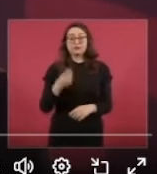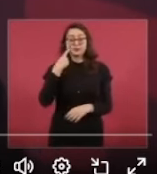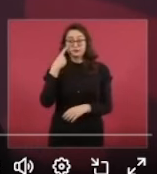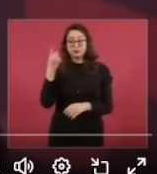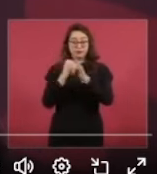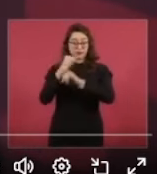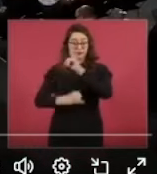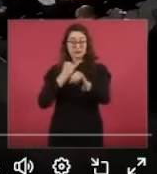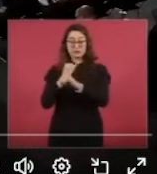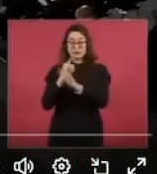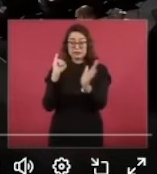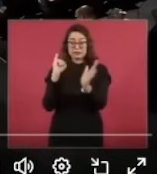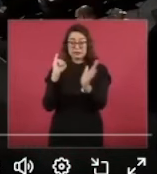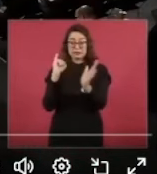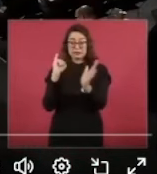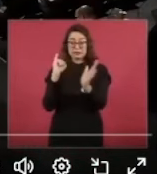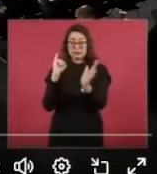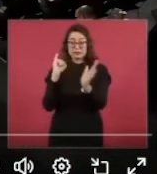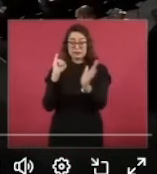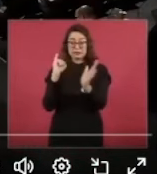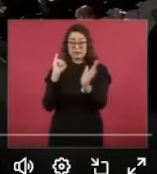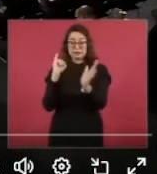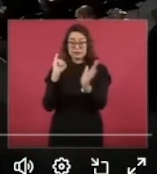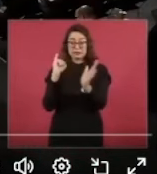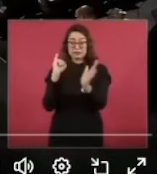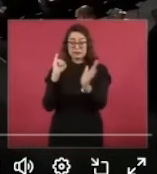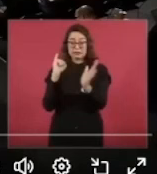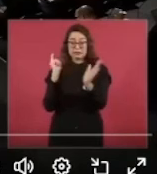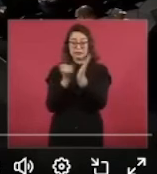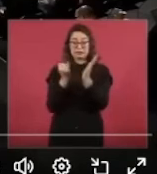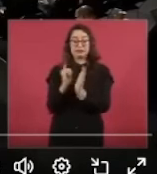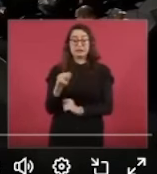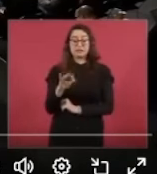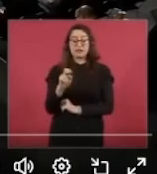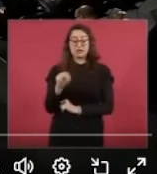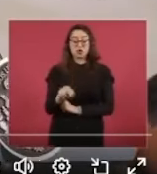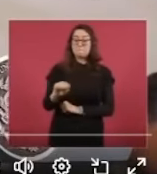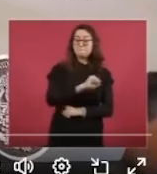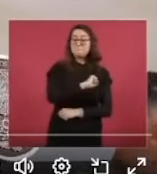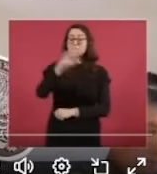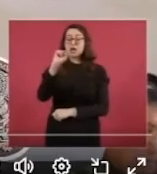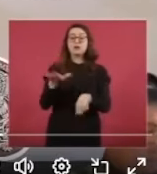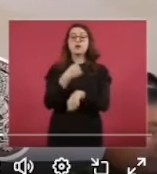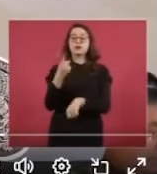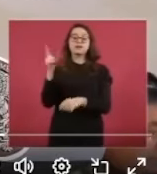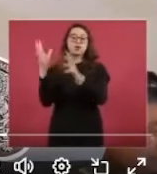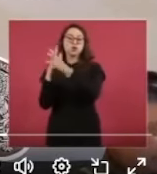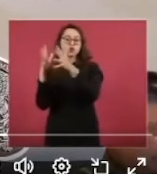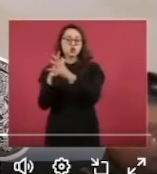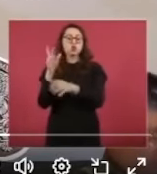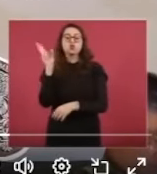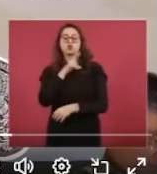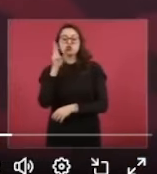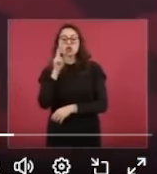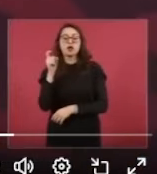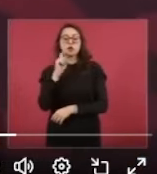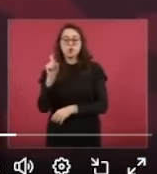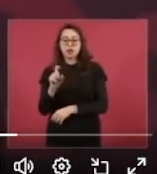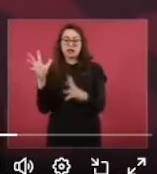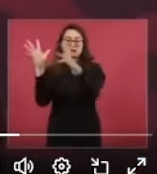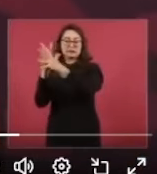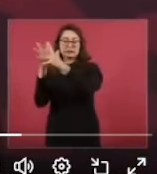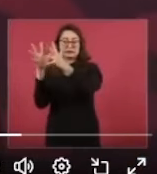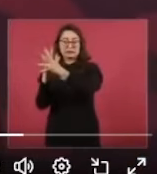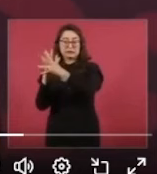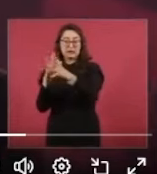produjo de esto es un claro ejemplo ponga mucha atención Rusia y Ucrania en Estados Unidos se